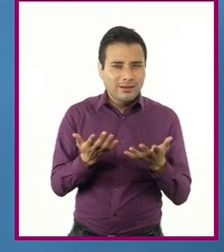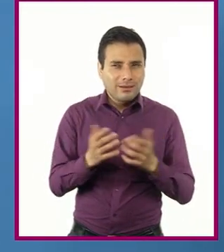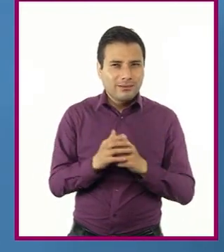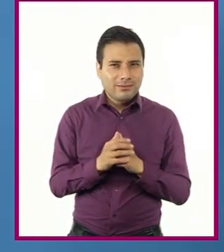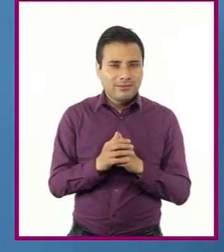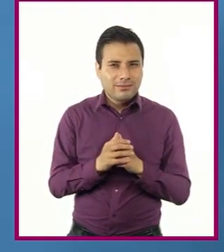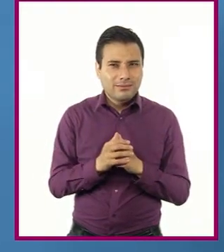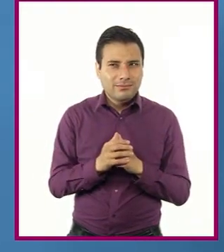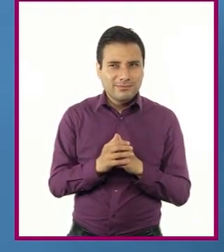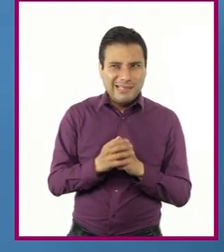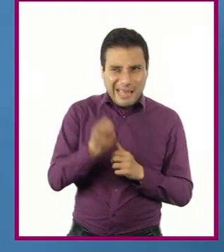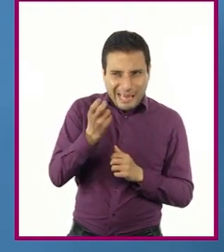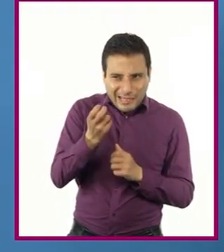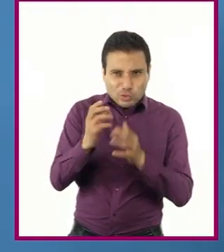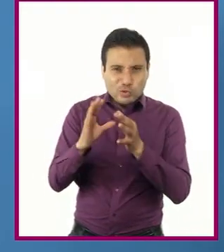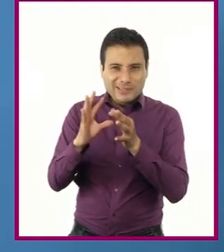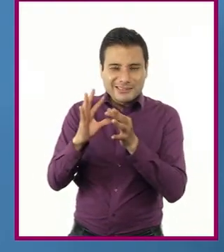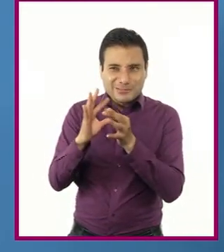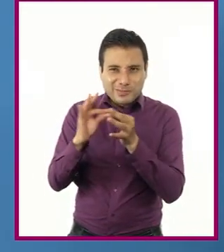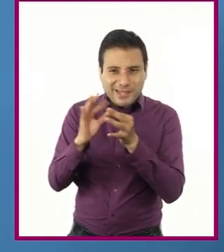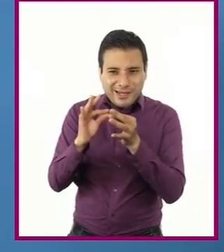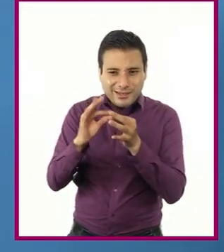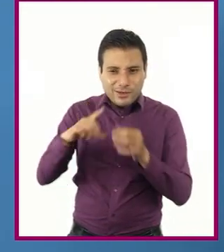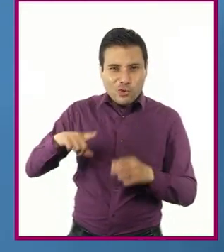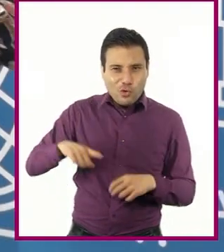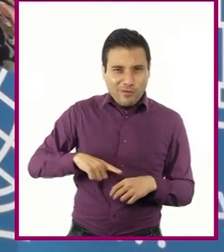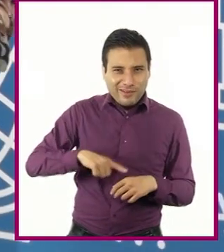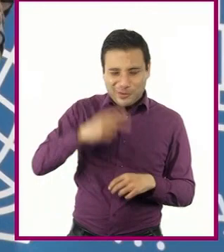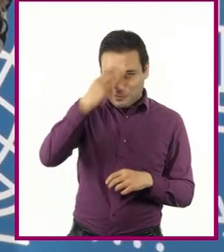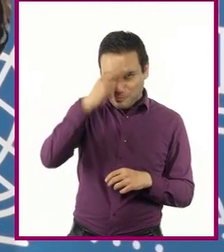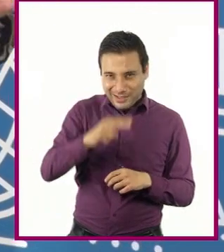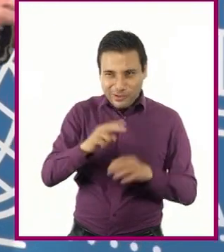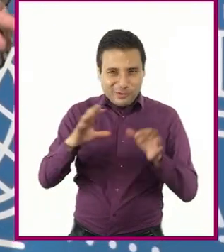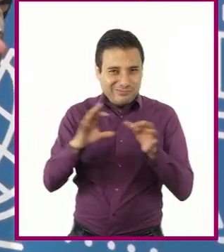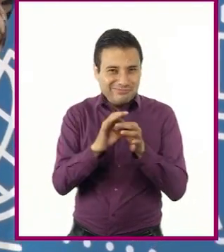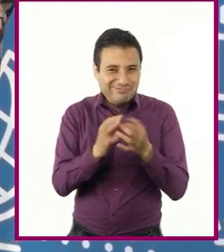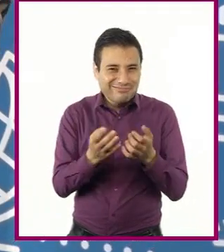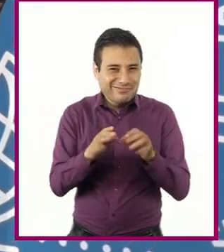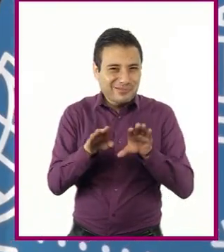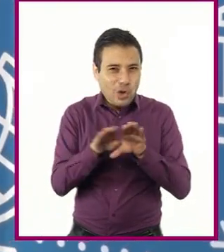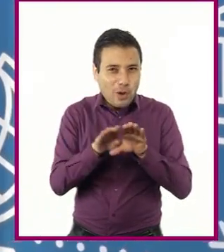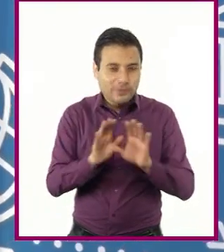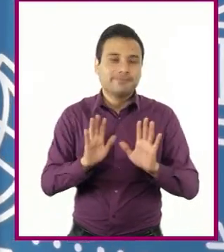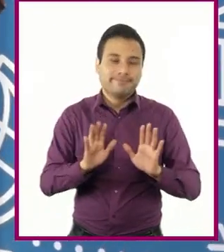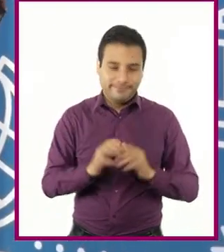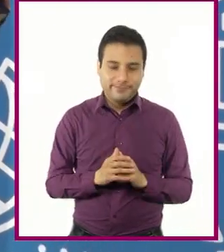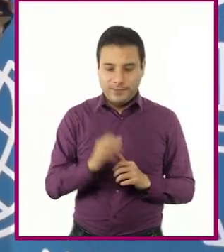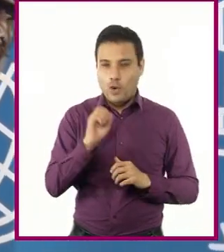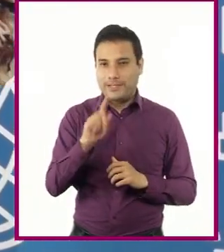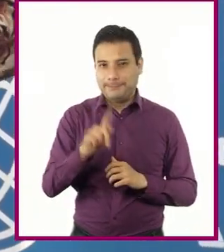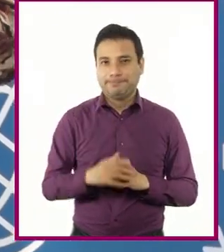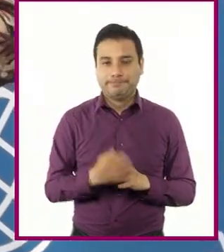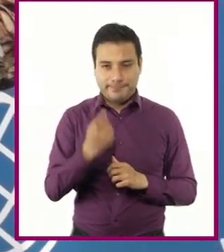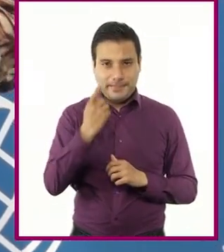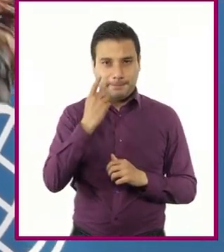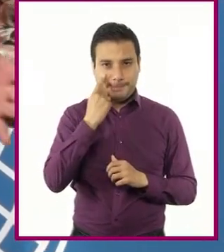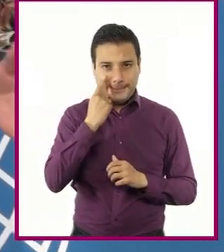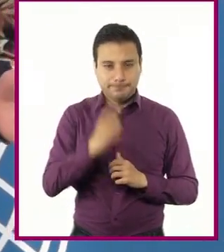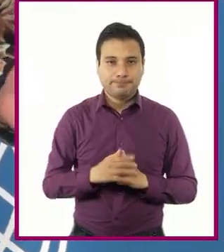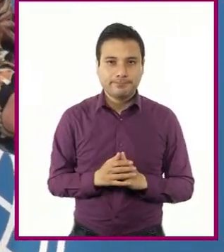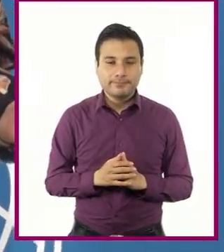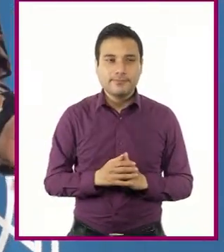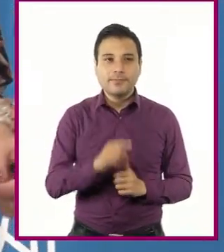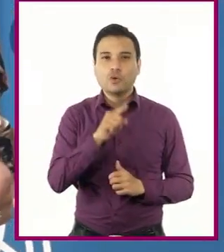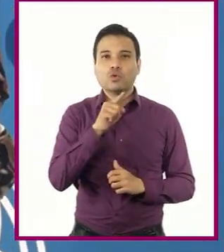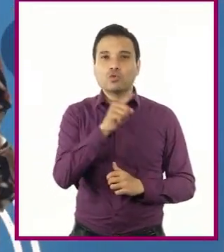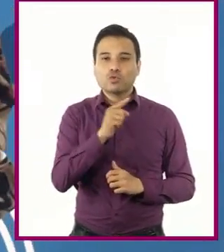es la relación de lo anterior con caracterizar al Estado mexicano? Bueno, lo que tú quieres es ir de